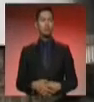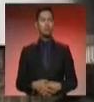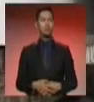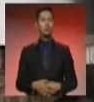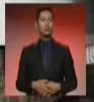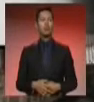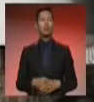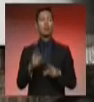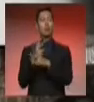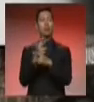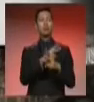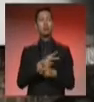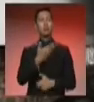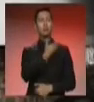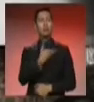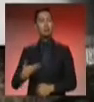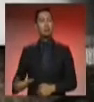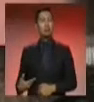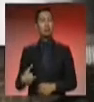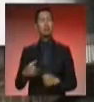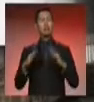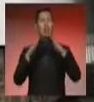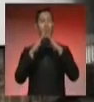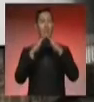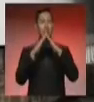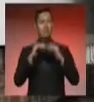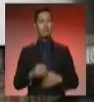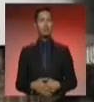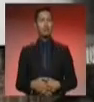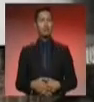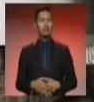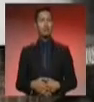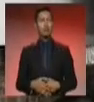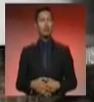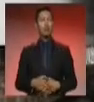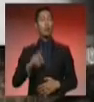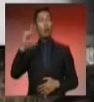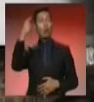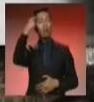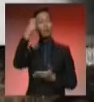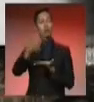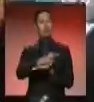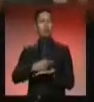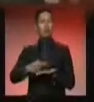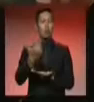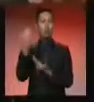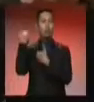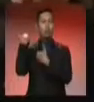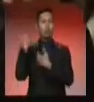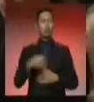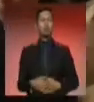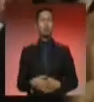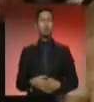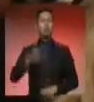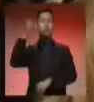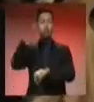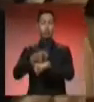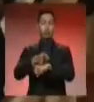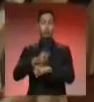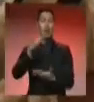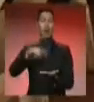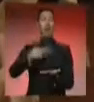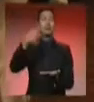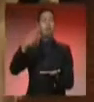Daniel Hernández, Consejero Presidencial de Hábitat, José Francisco Ceballos, como Gobernador de Guayas. Objetos que ratificarán